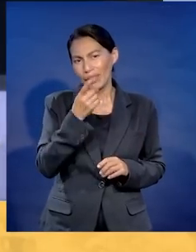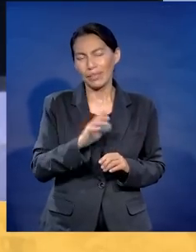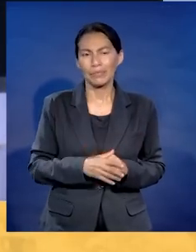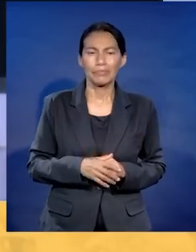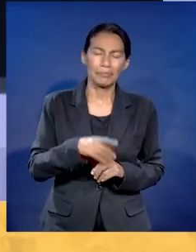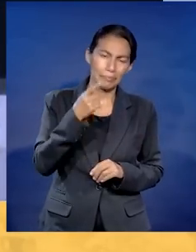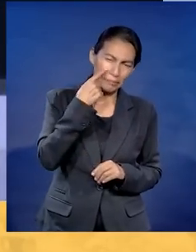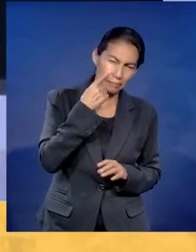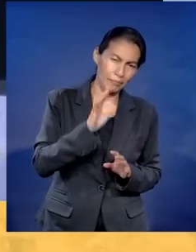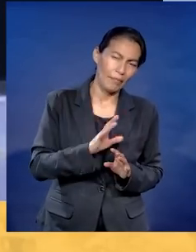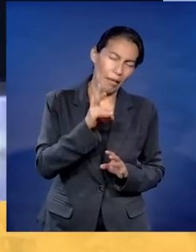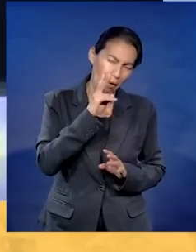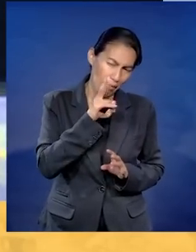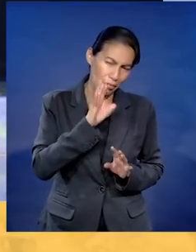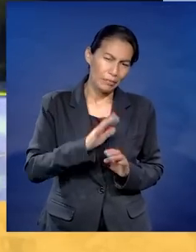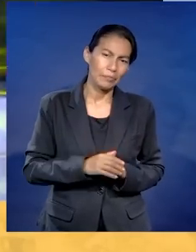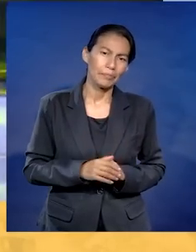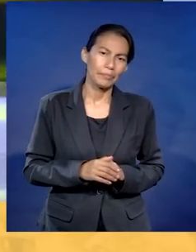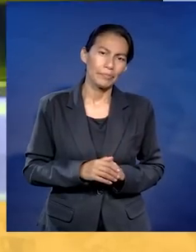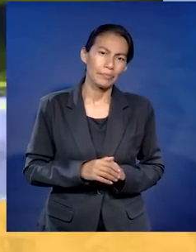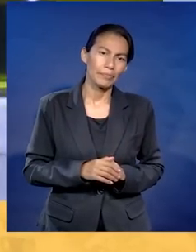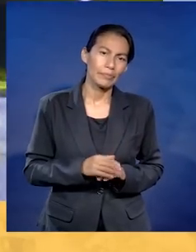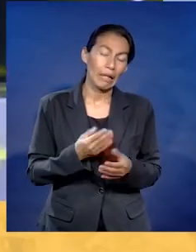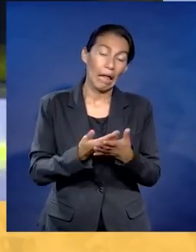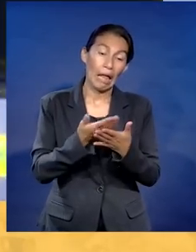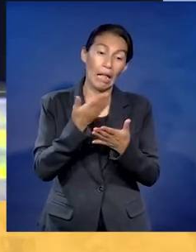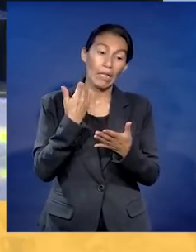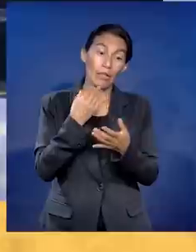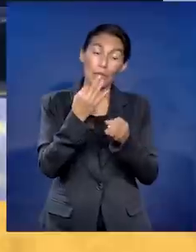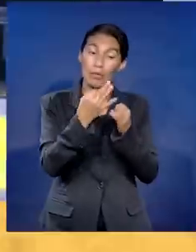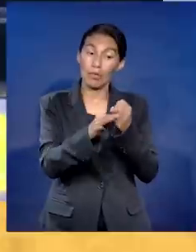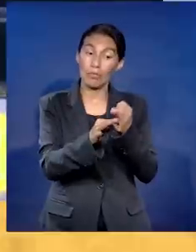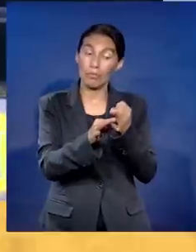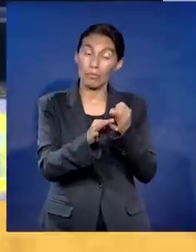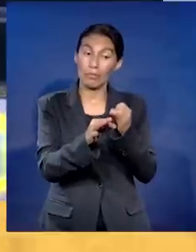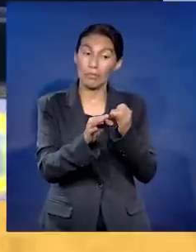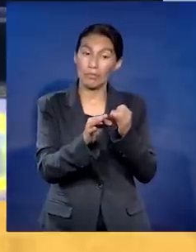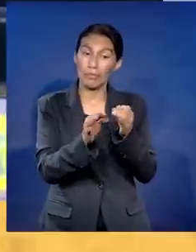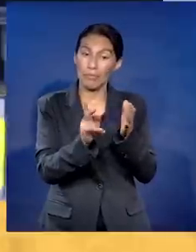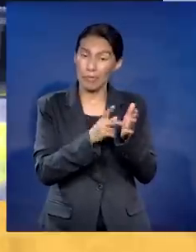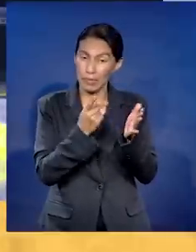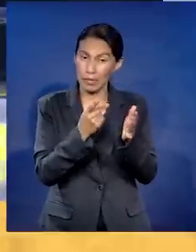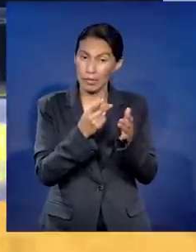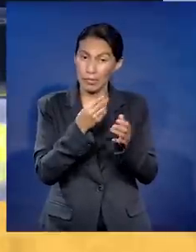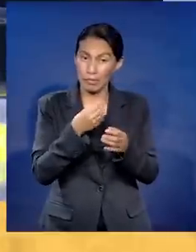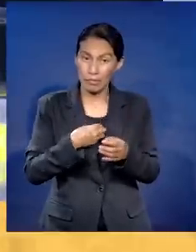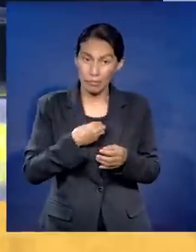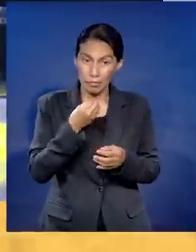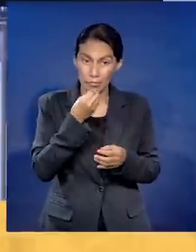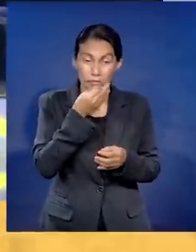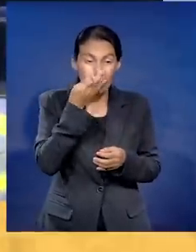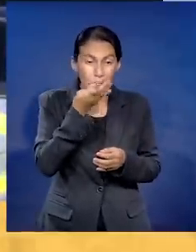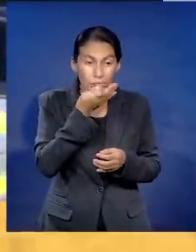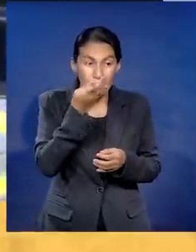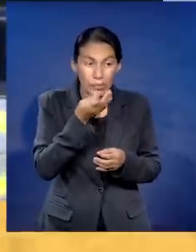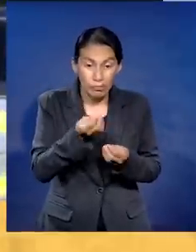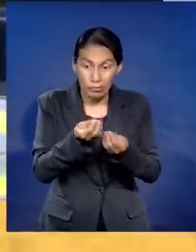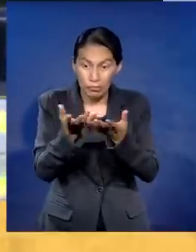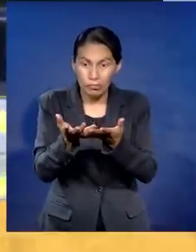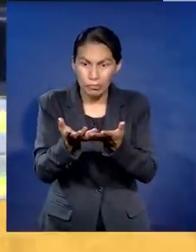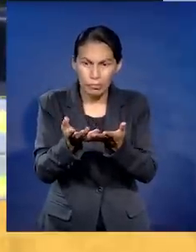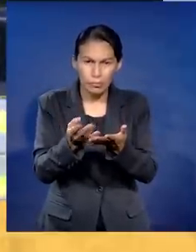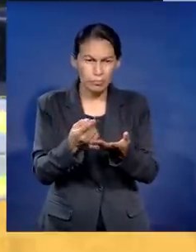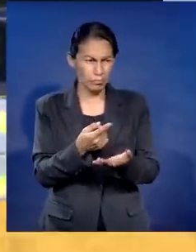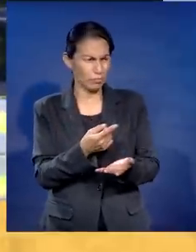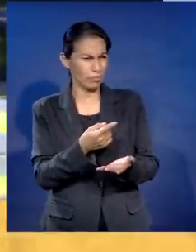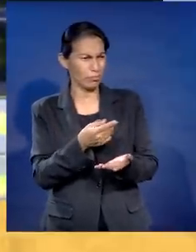digo? Pues intenté decirle cosas como estas. Mire, a ver, vamos a empezar, le dije. A ver, ¿cuándo fue la última vez que usted le envió flores a su